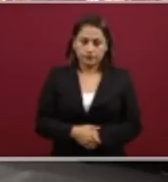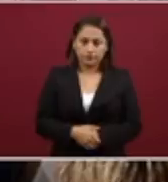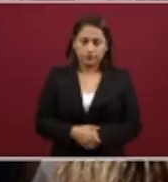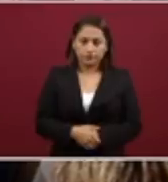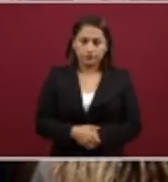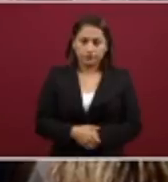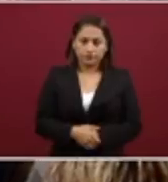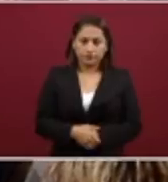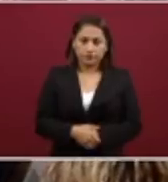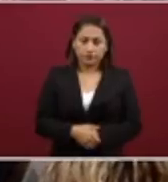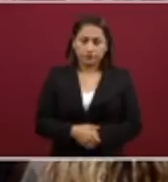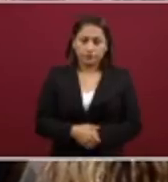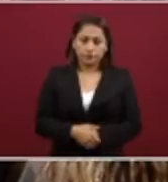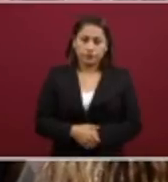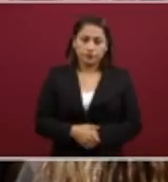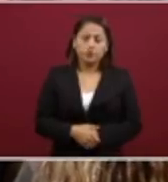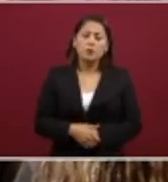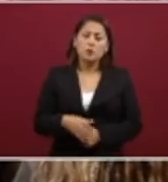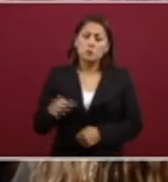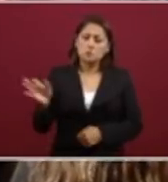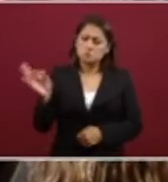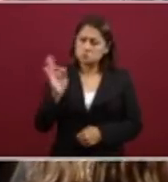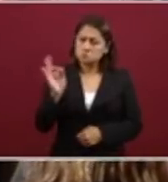seguramente a tener este encuentro